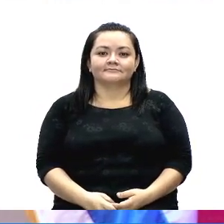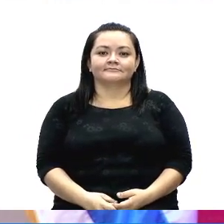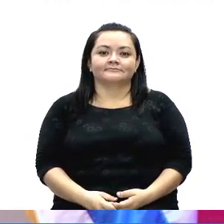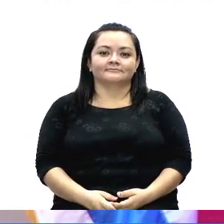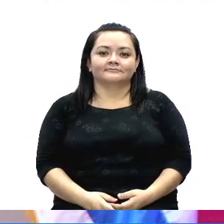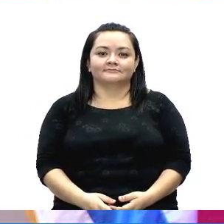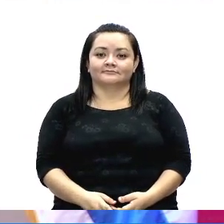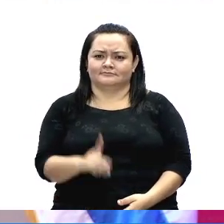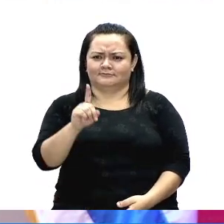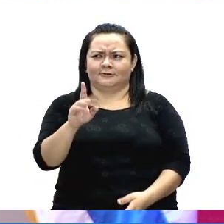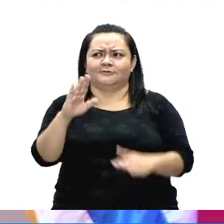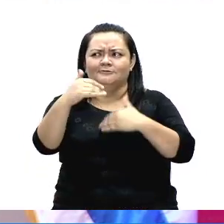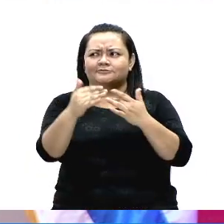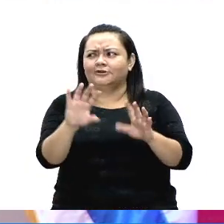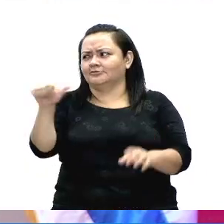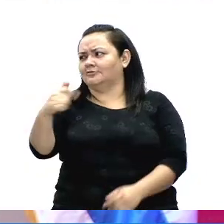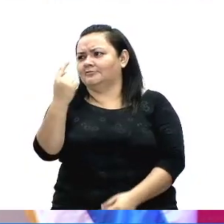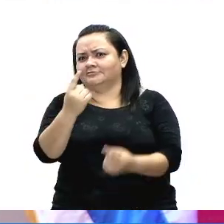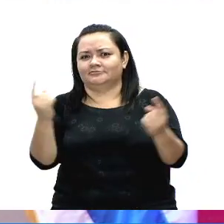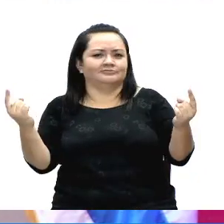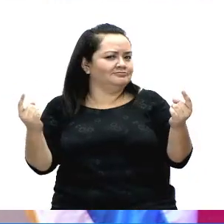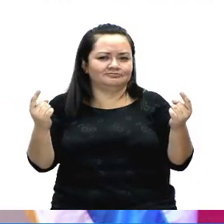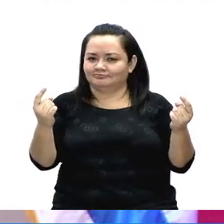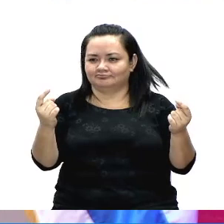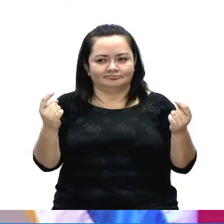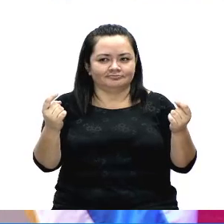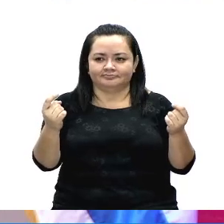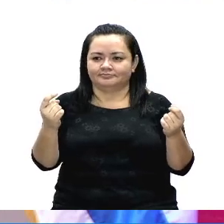no eres el tesoro de nadie más hermano